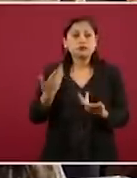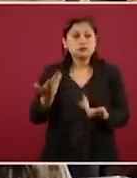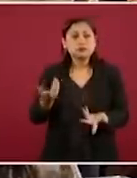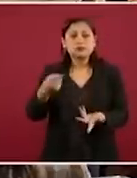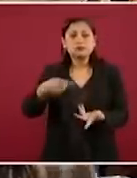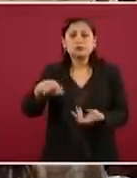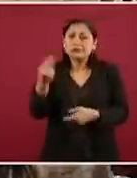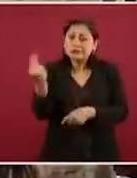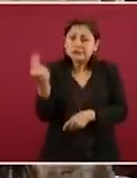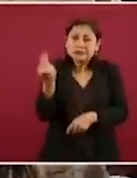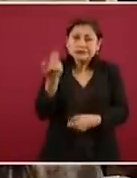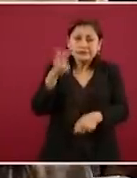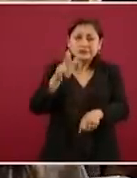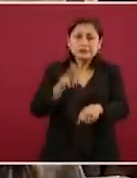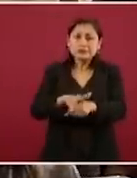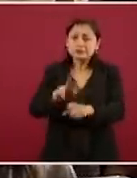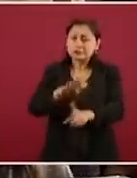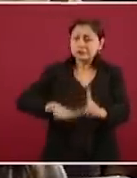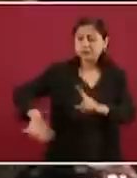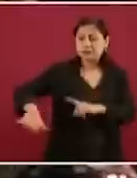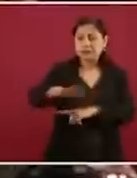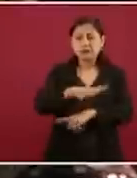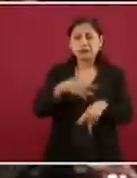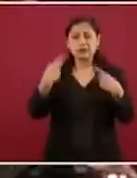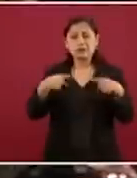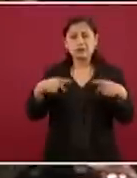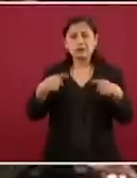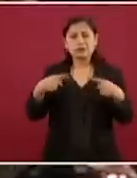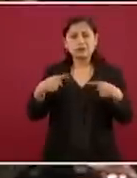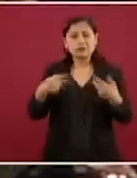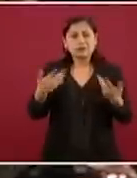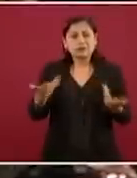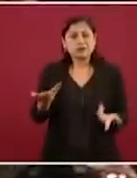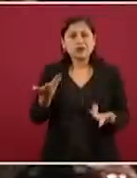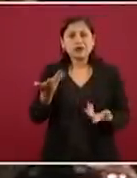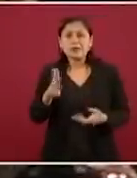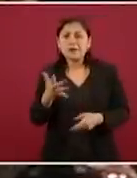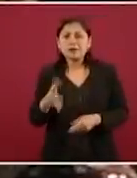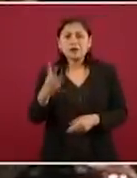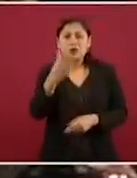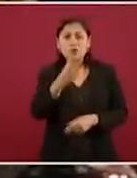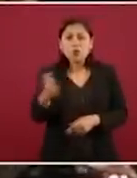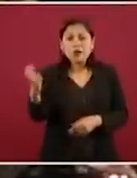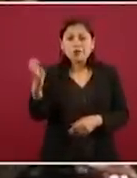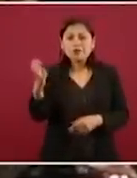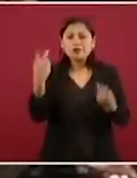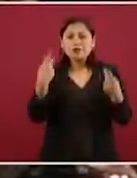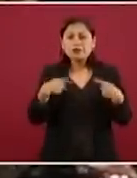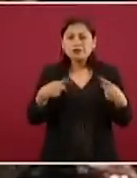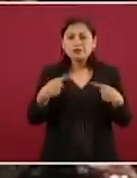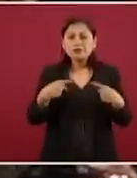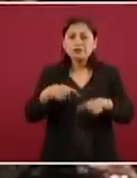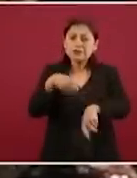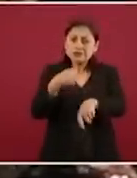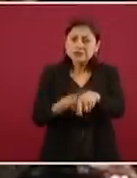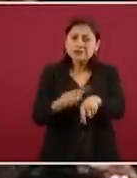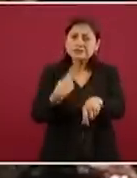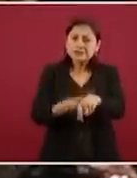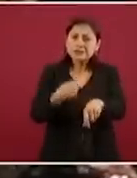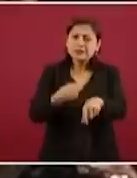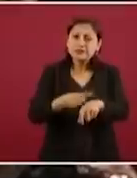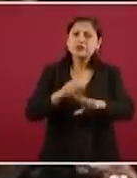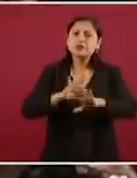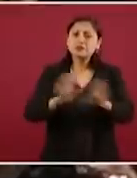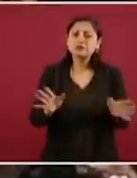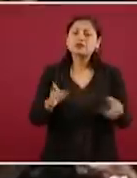un crimen de lesa humanidad dejar a toda esa gente. Son como 400 enfermos reconocidos, más los demás que pues